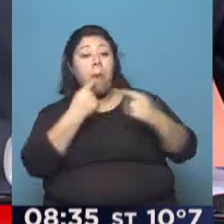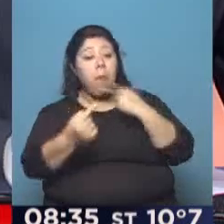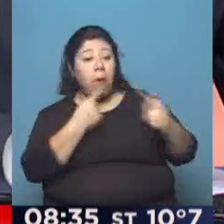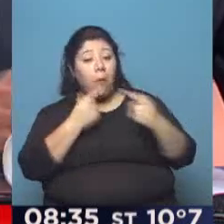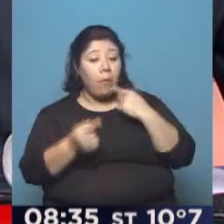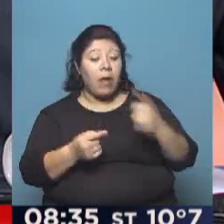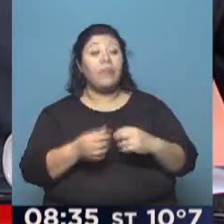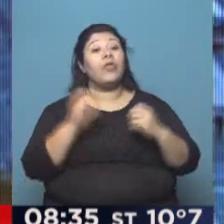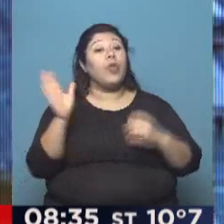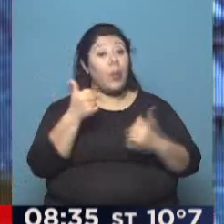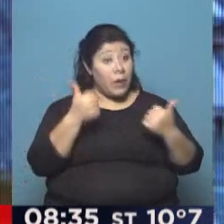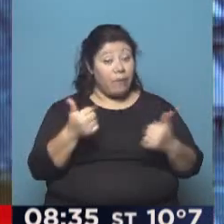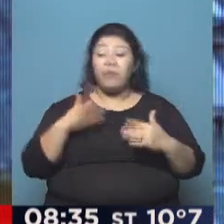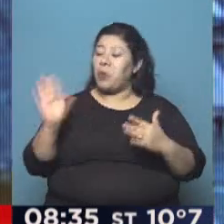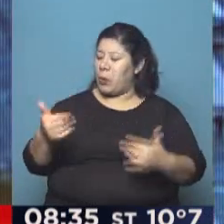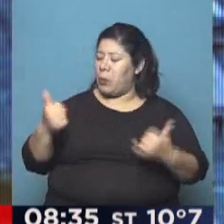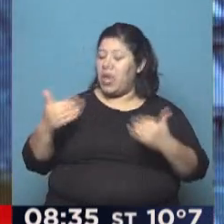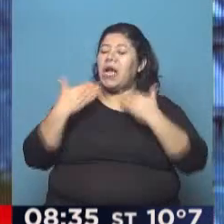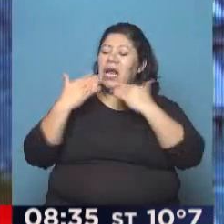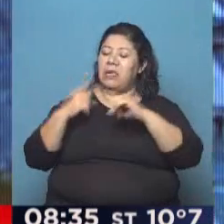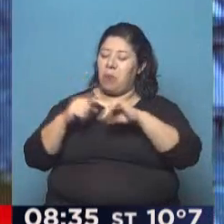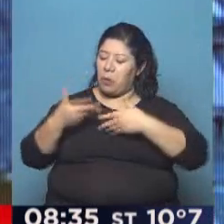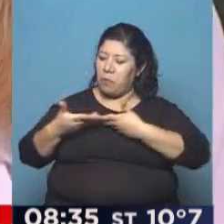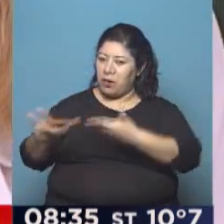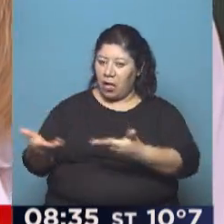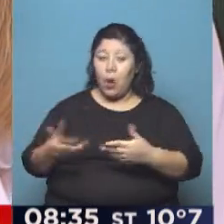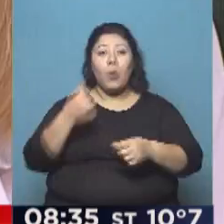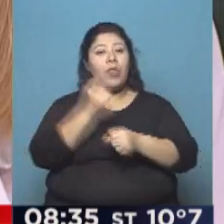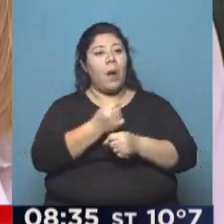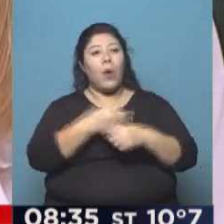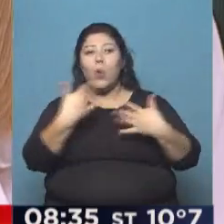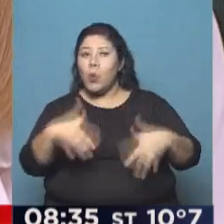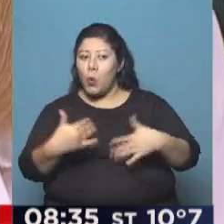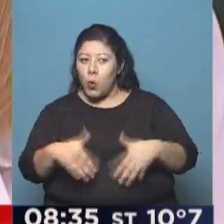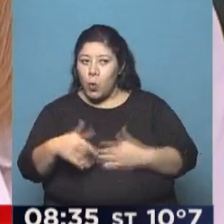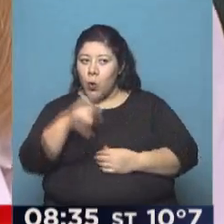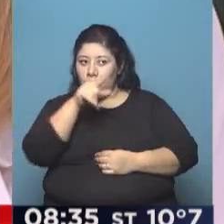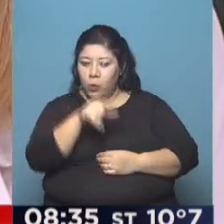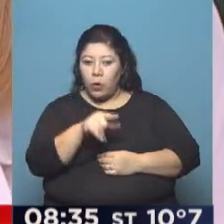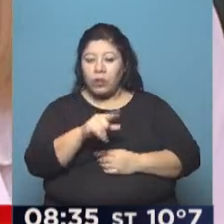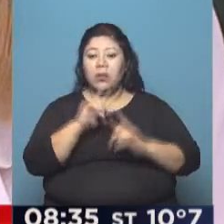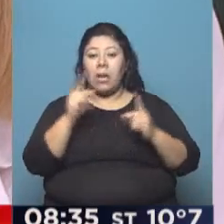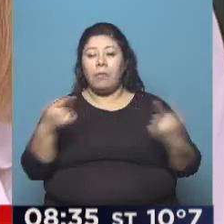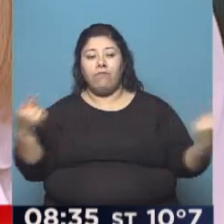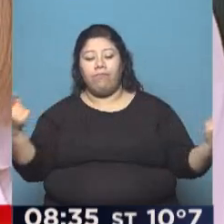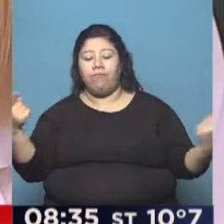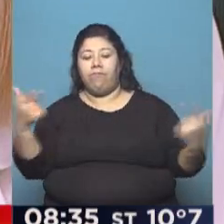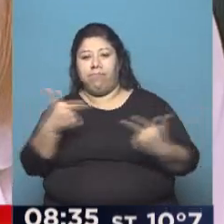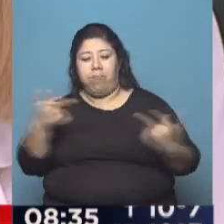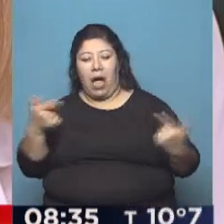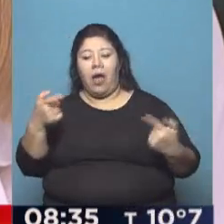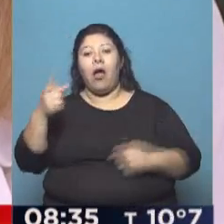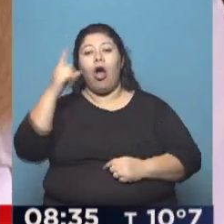Margarita todo bien Todo muy bien gracias por la invitación un enorme trabajo estás teniendo estos días y un cruce ya directo con la